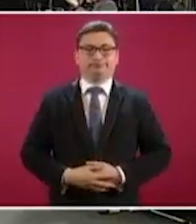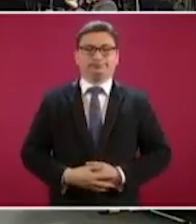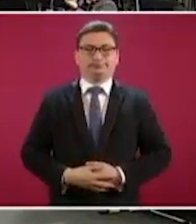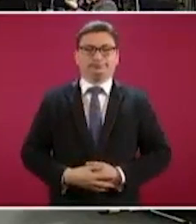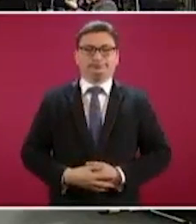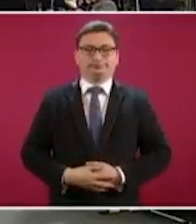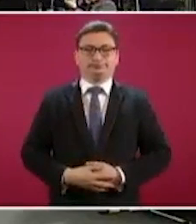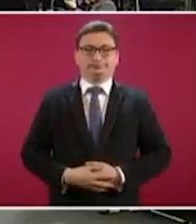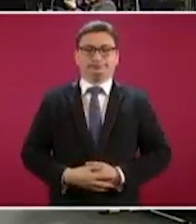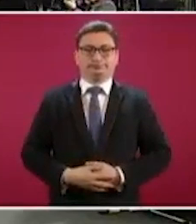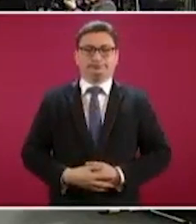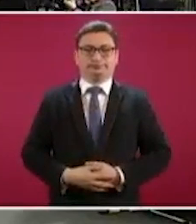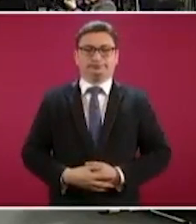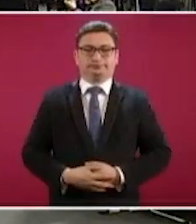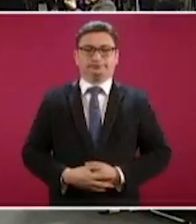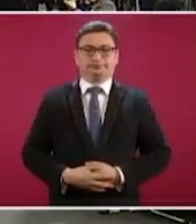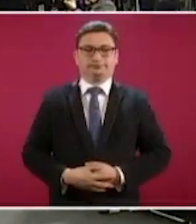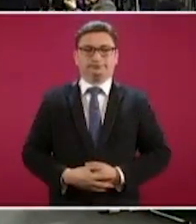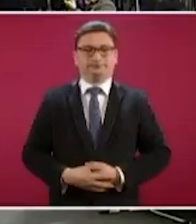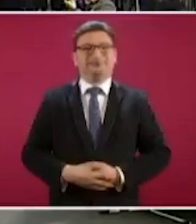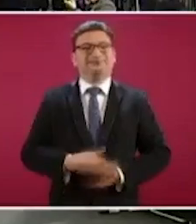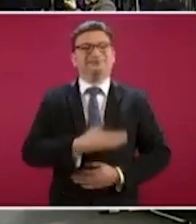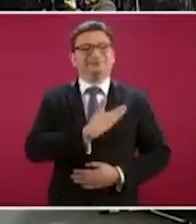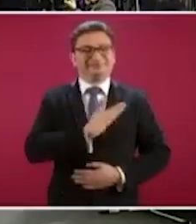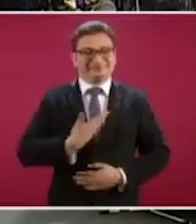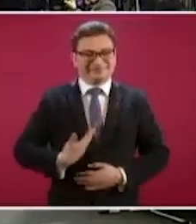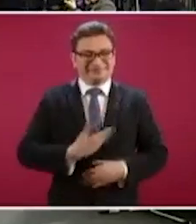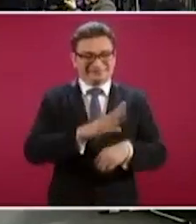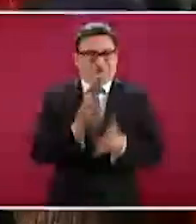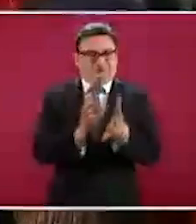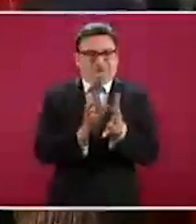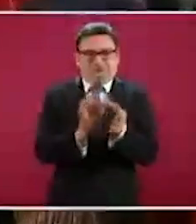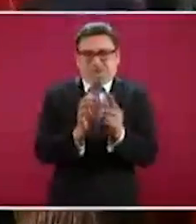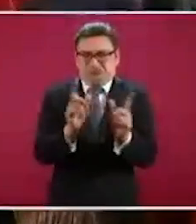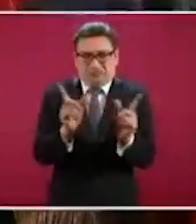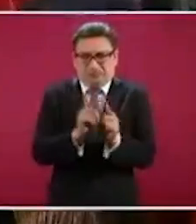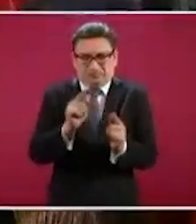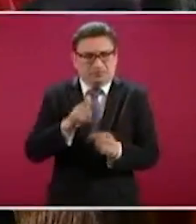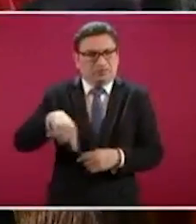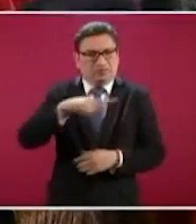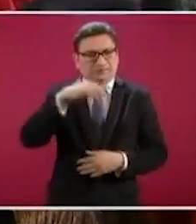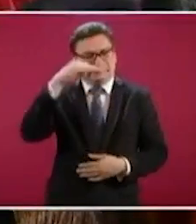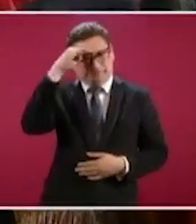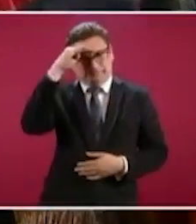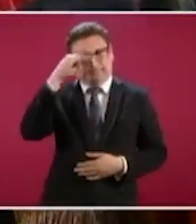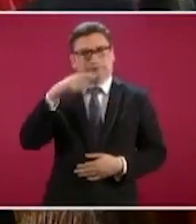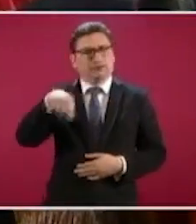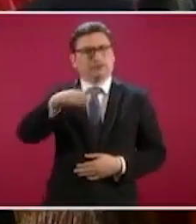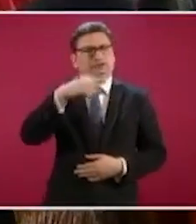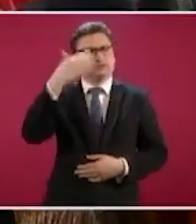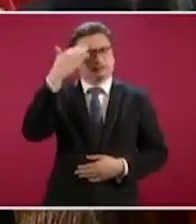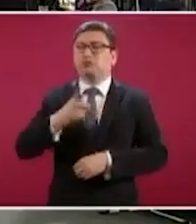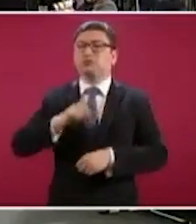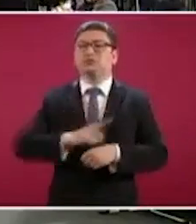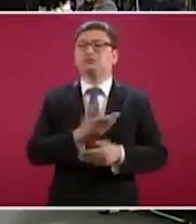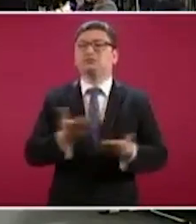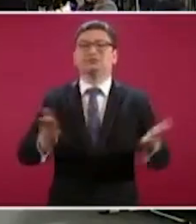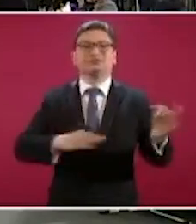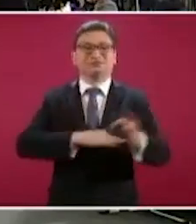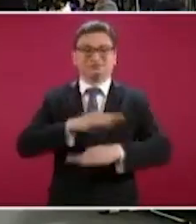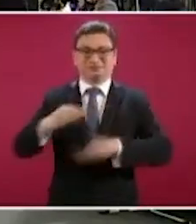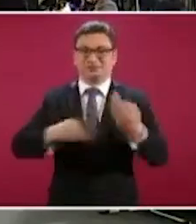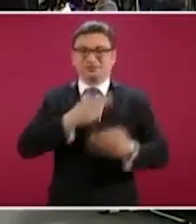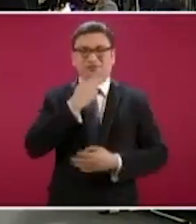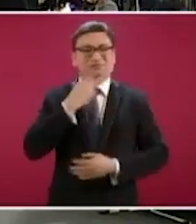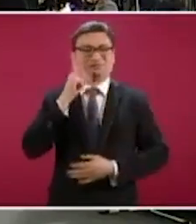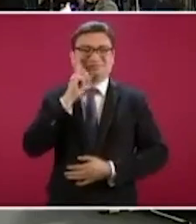Relaciones Exteriores, Marcelo Ebrard, afirmó que la Fiscalía General de la República tiene avances significativos en la investigación. Adelantó que